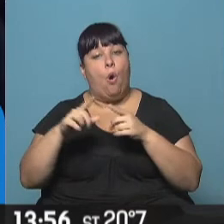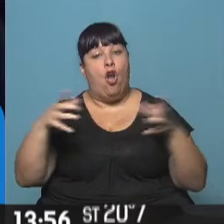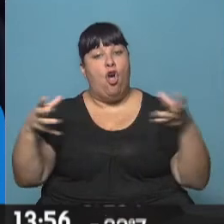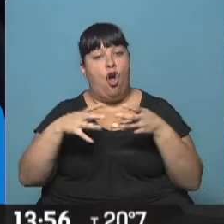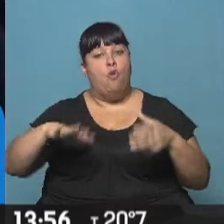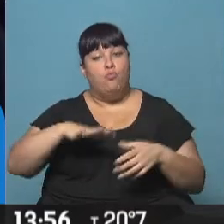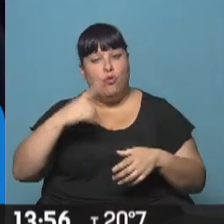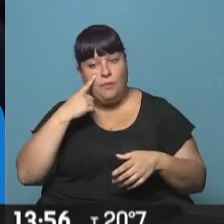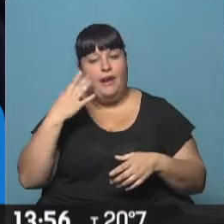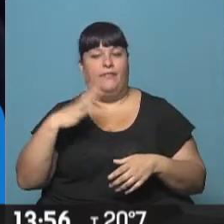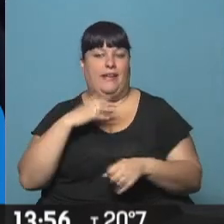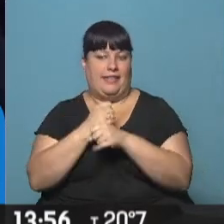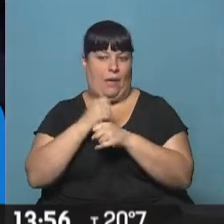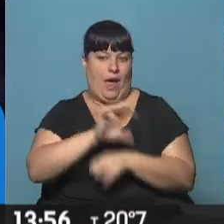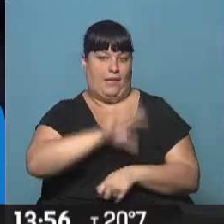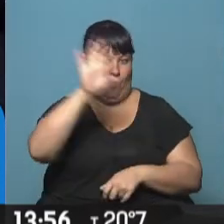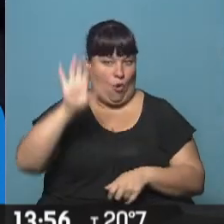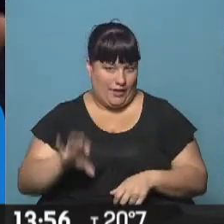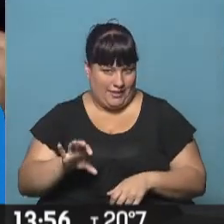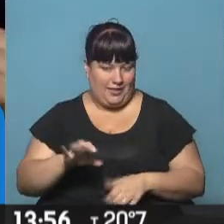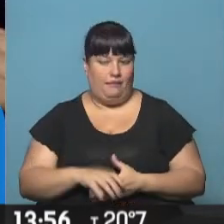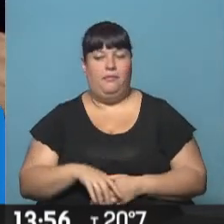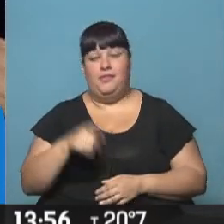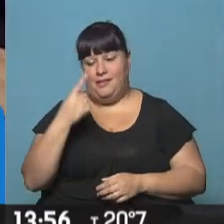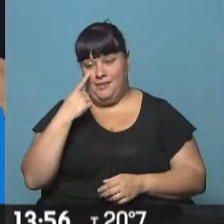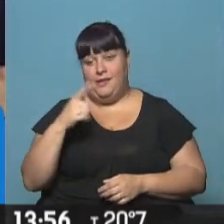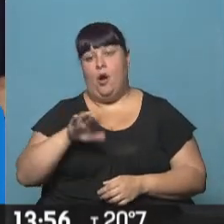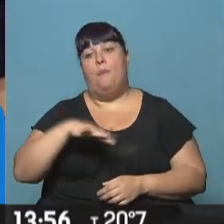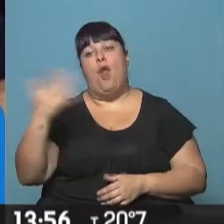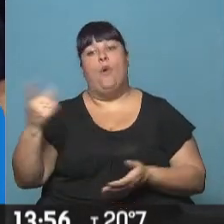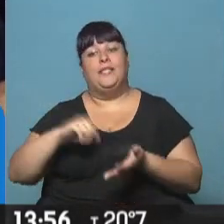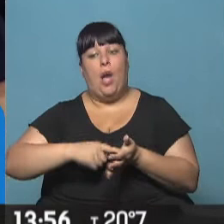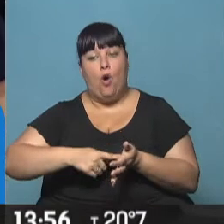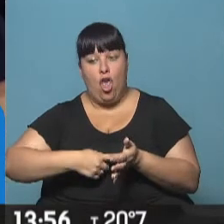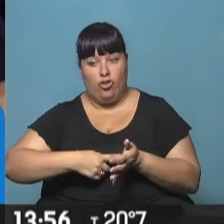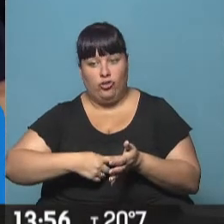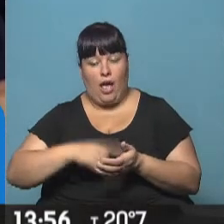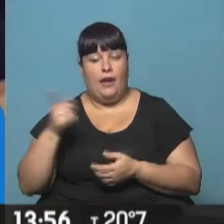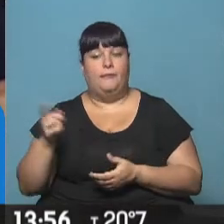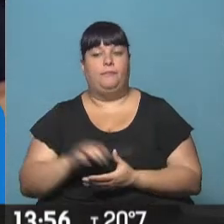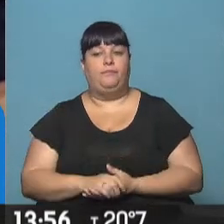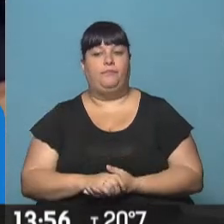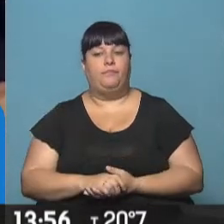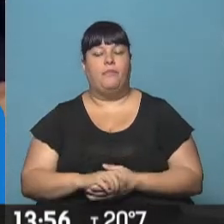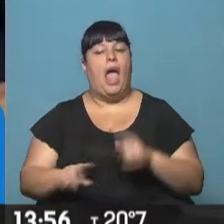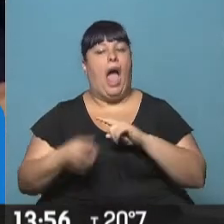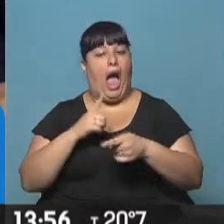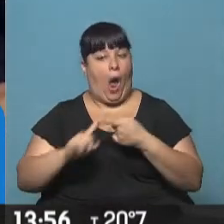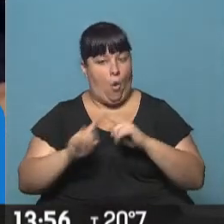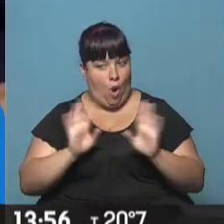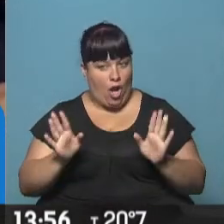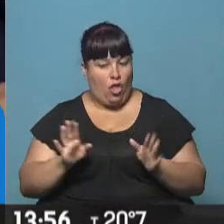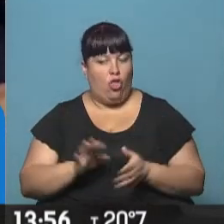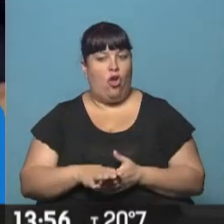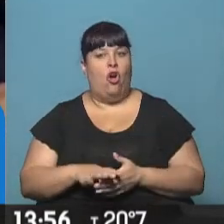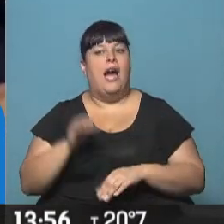municipios necesitamos la labor de las provincias. Ustedes pueden ver que la provincia de Buenos Aires ha hecho un pacto